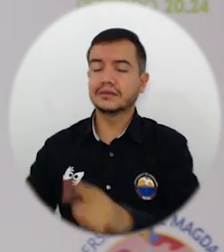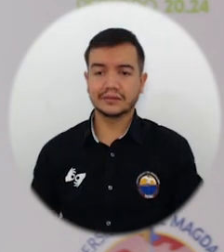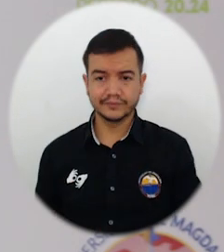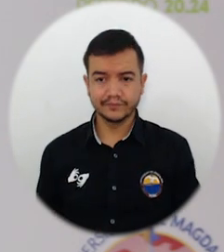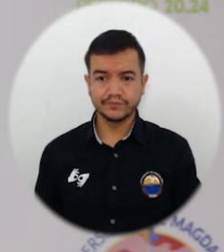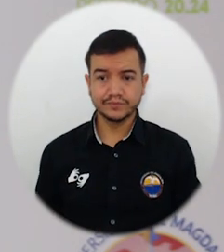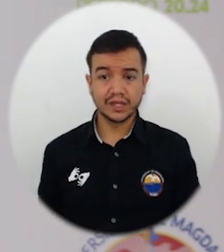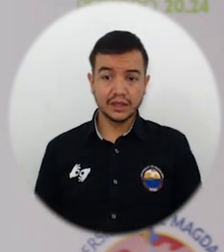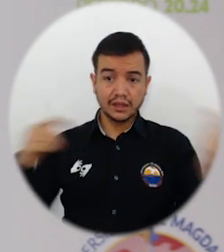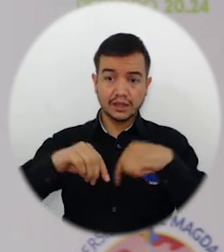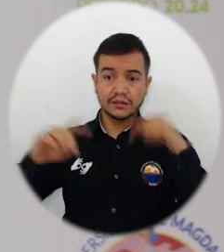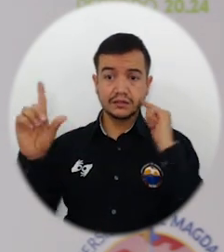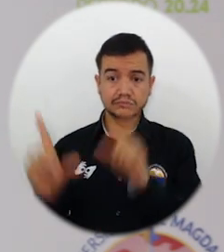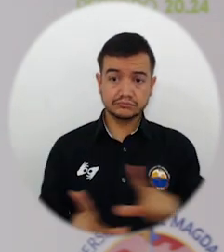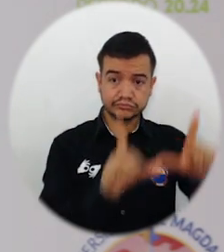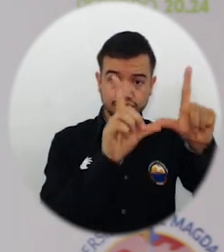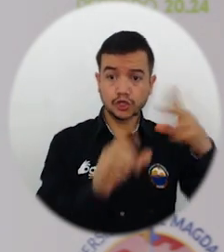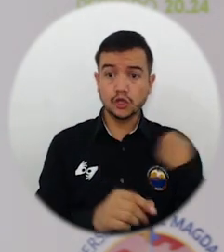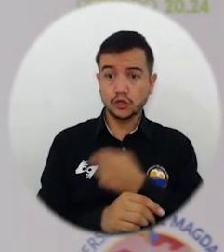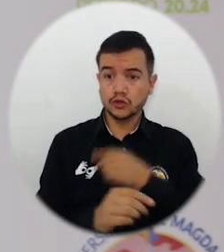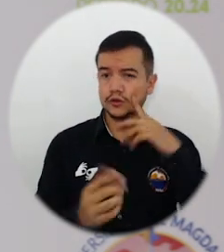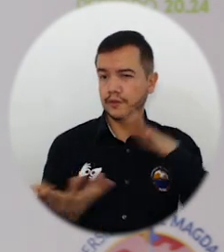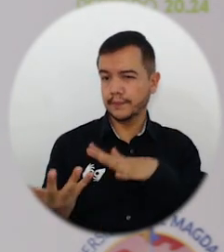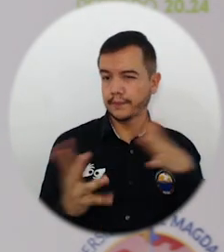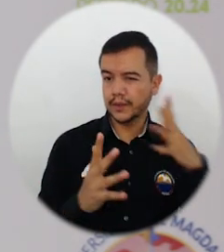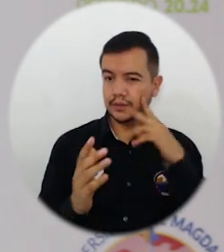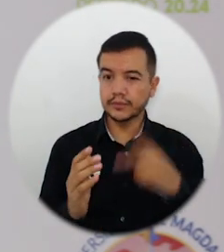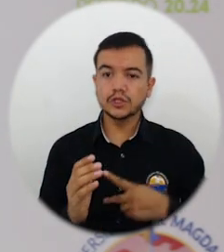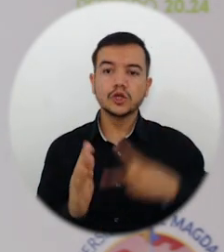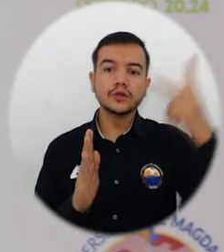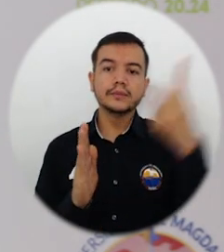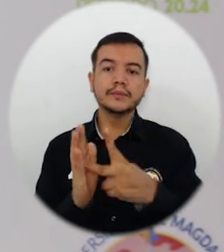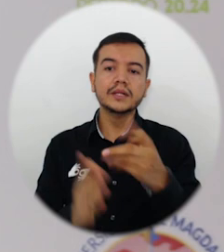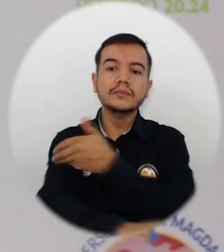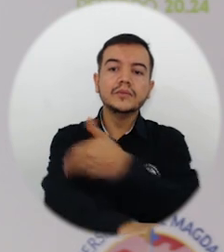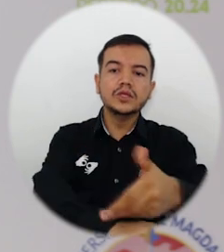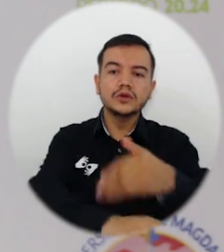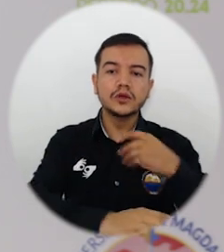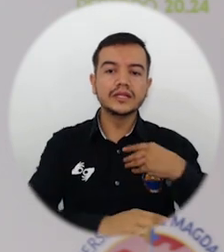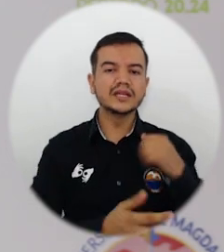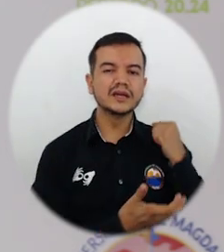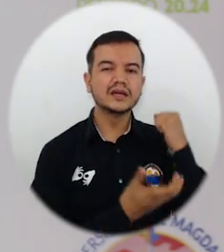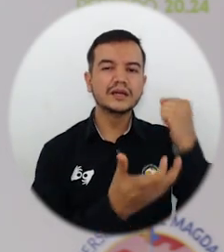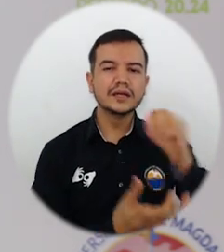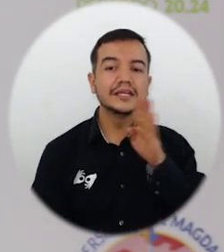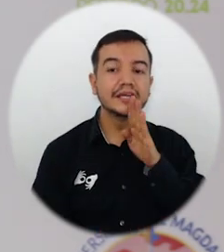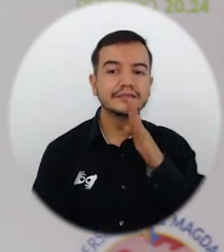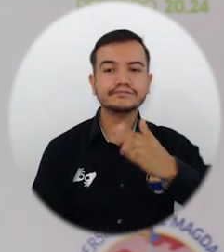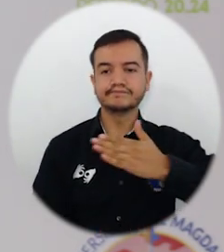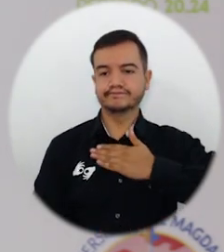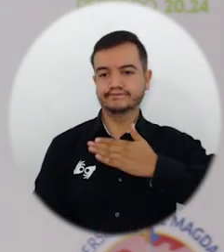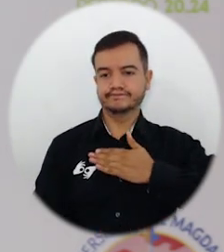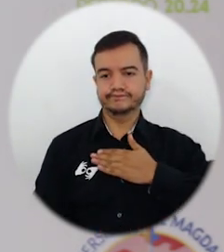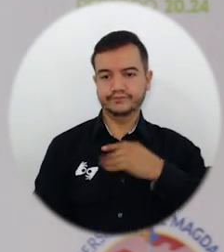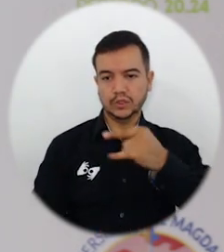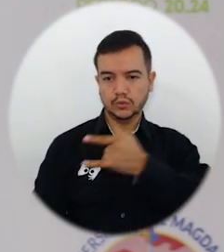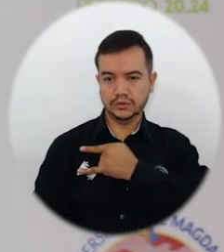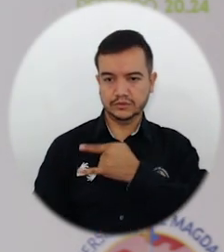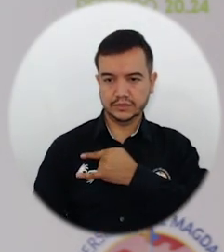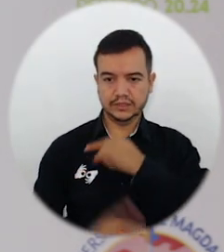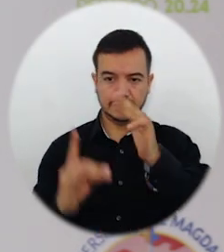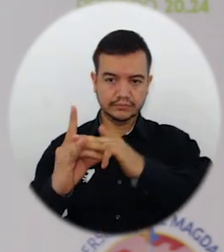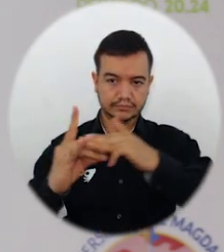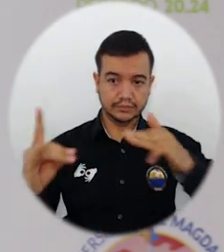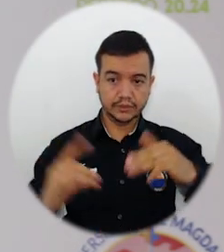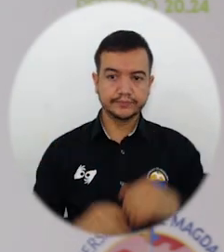este periodo, el 100%, casi 2.000 millones de pesos de descuento, los ha asumido totalmente la universidad sin ningún otro tipo de aporte.